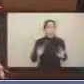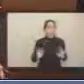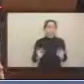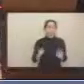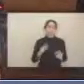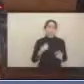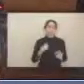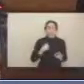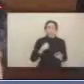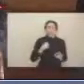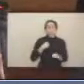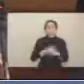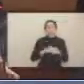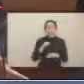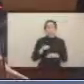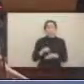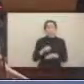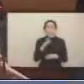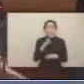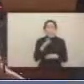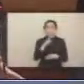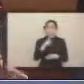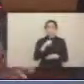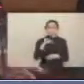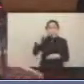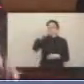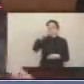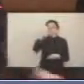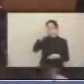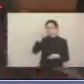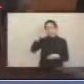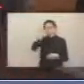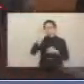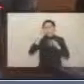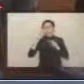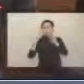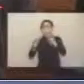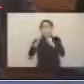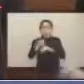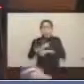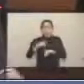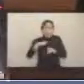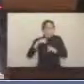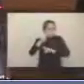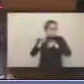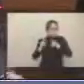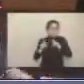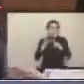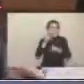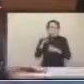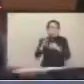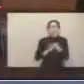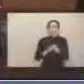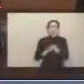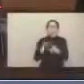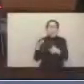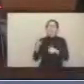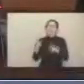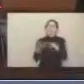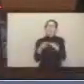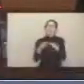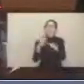hacemos porque consideramos, no sé si usted opina igual, por eso le comentaba lo de el cheque escolar, porque usted aludía aquí,